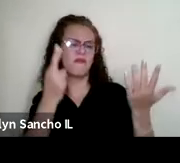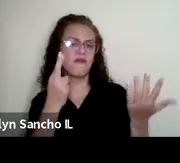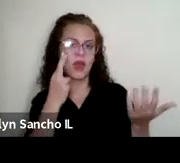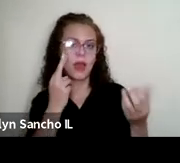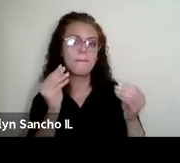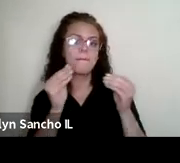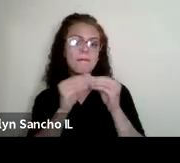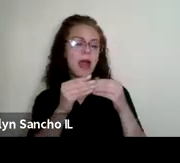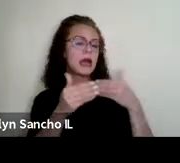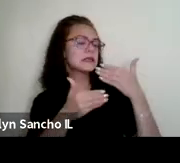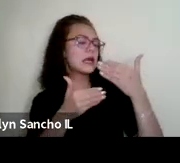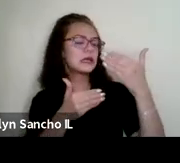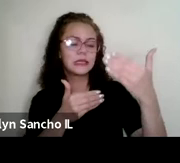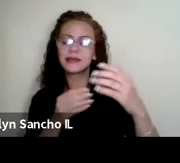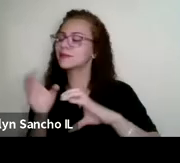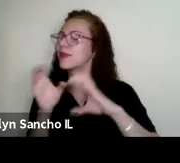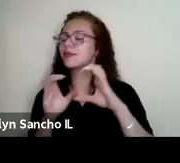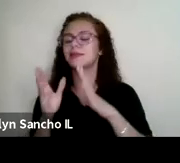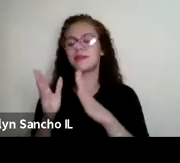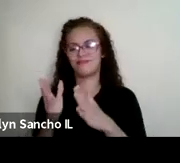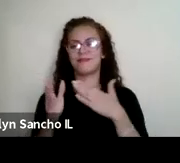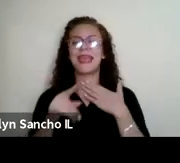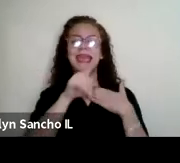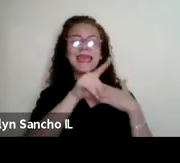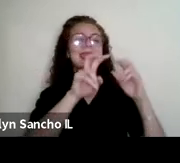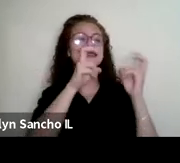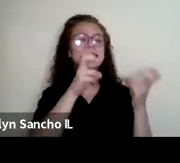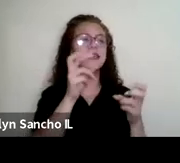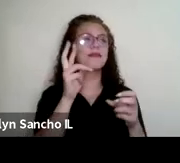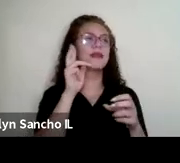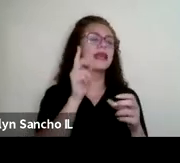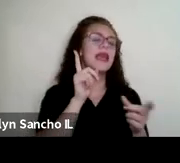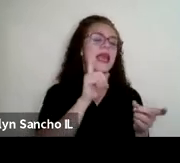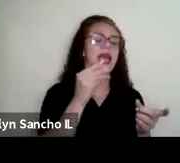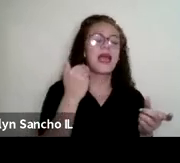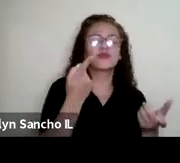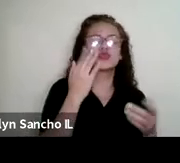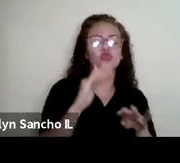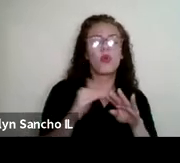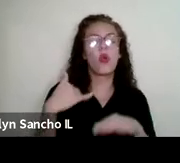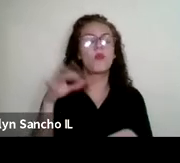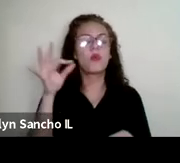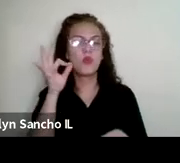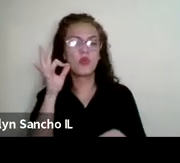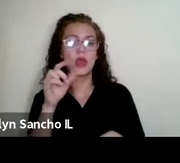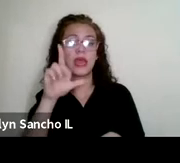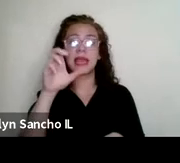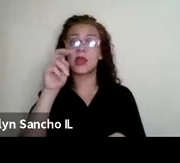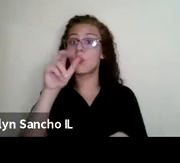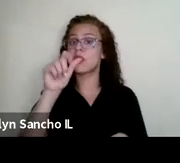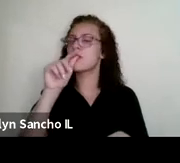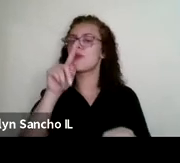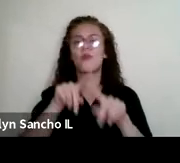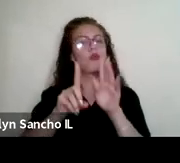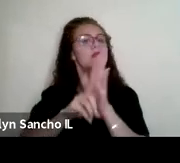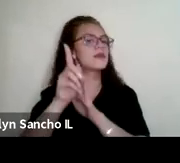Más allá de los científicos, o sea, relacionados con la condición de género, Leona Chalmers no pudo desarrollar